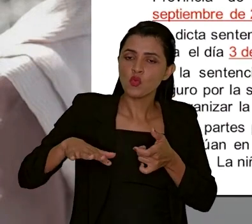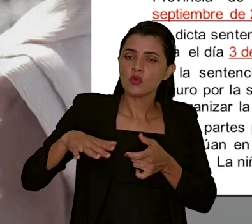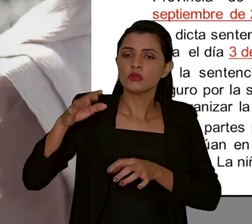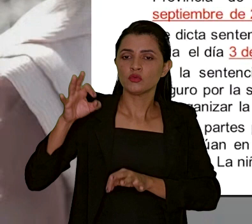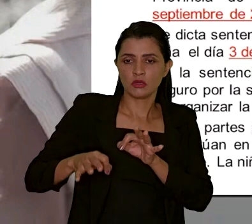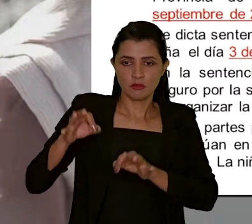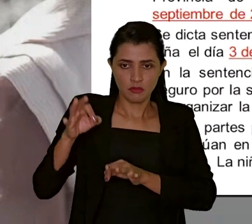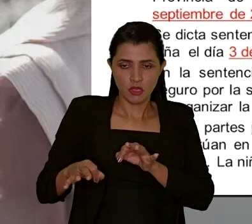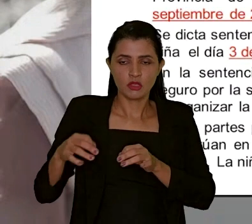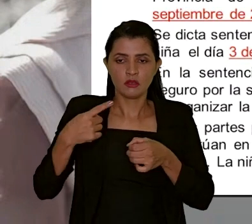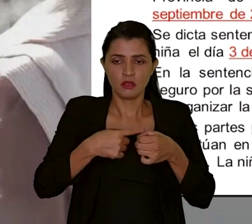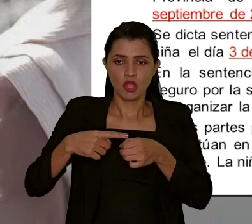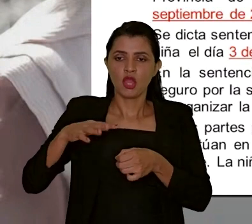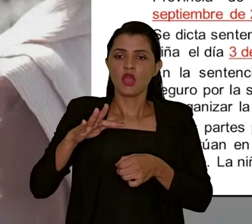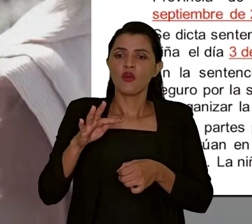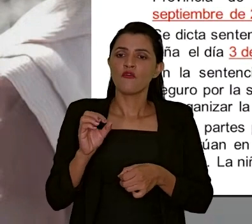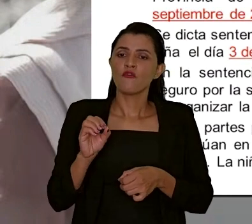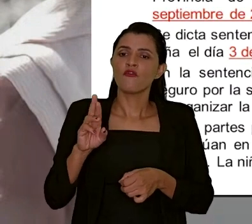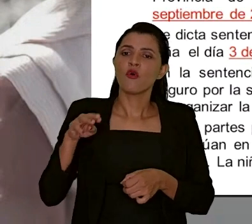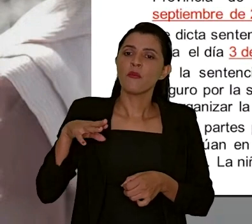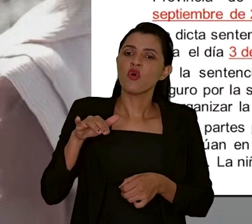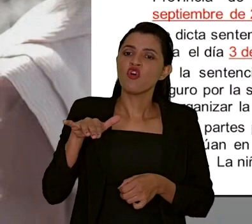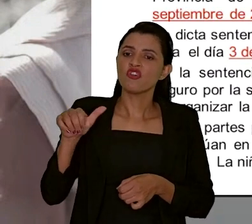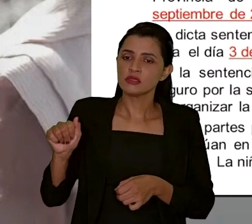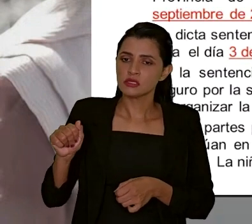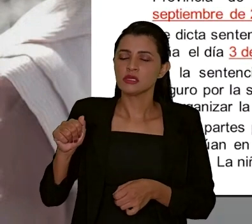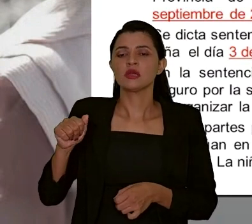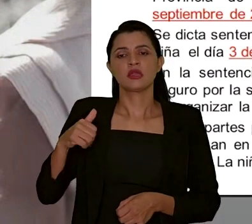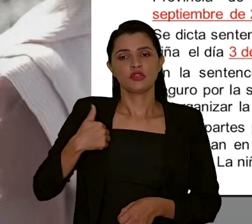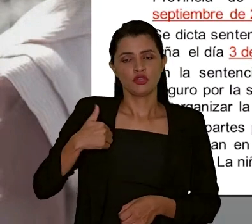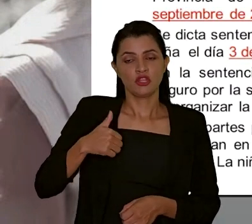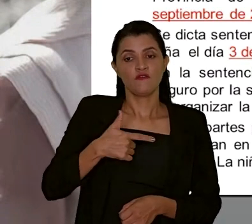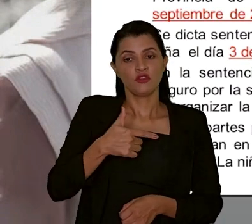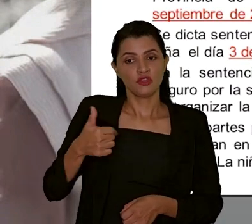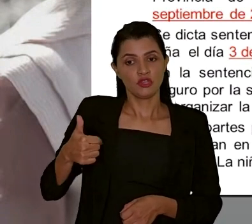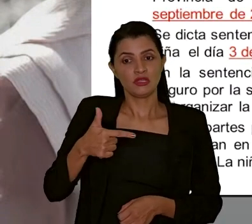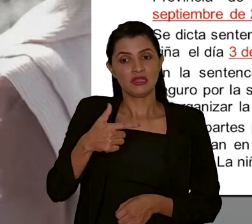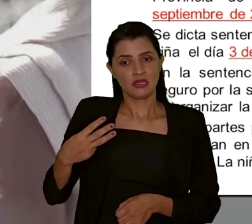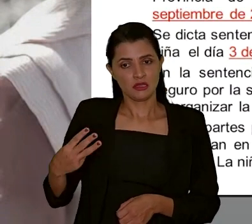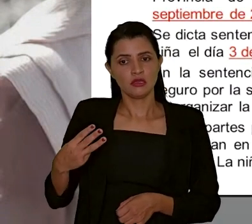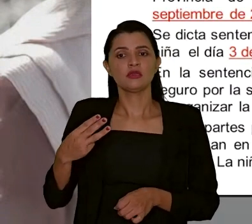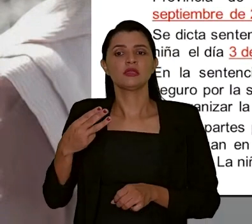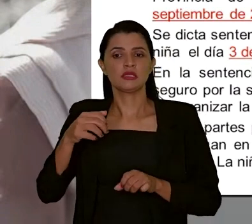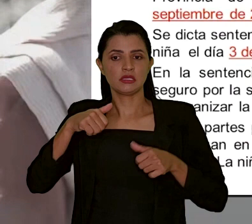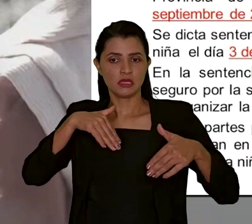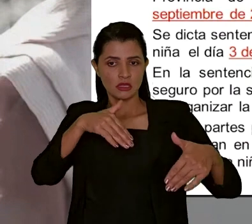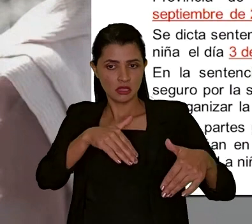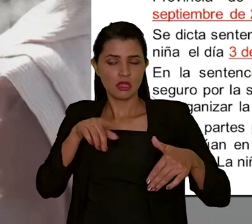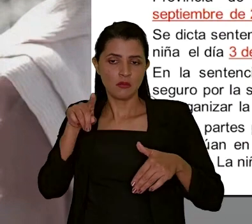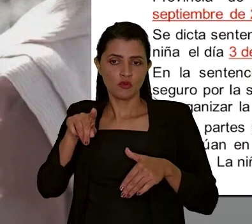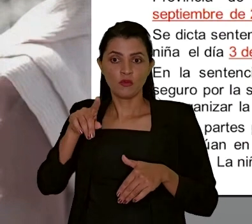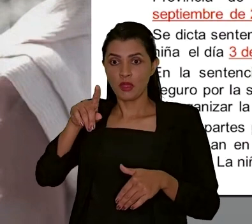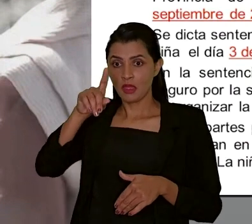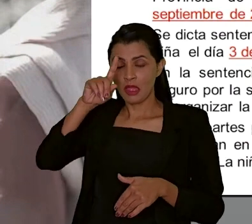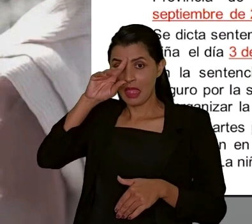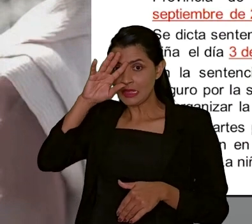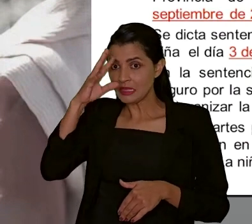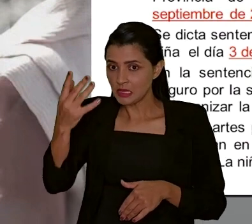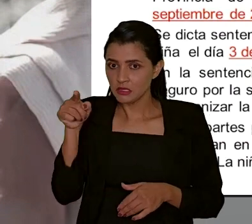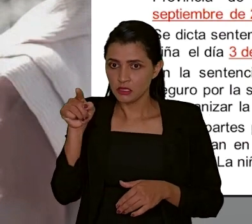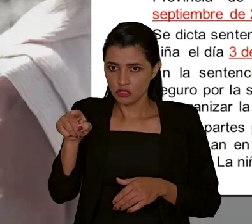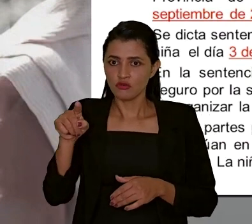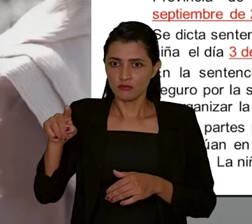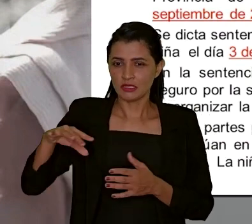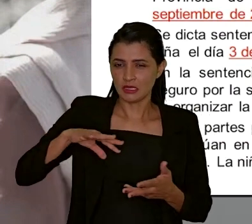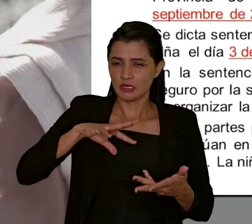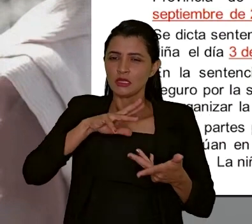provincia de Formosa, Argentina, el 23 de septiembre de 2020. Se dicta sentencia de restitución